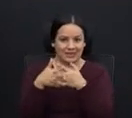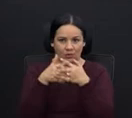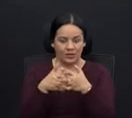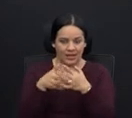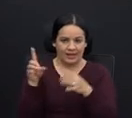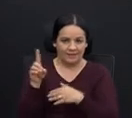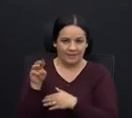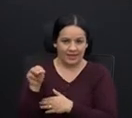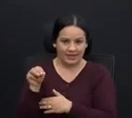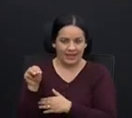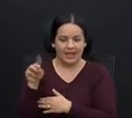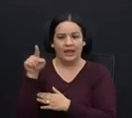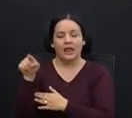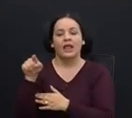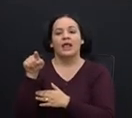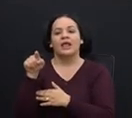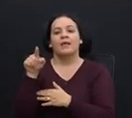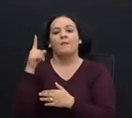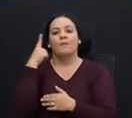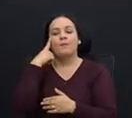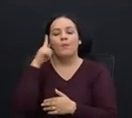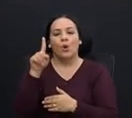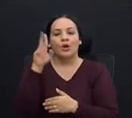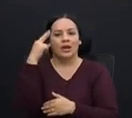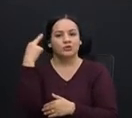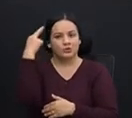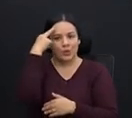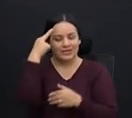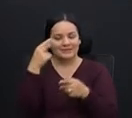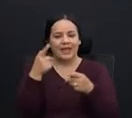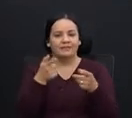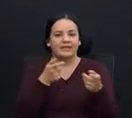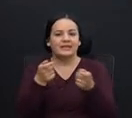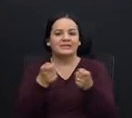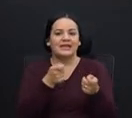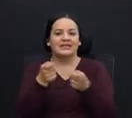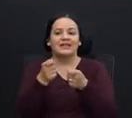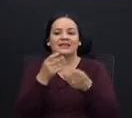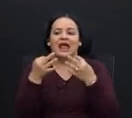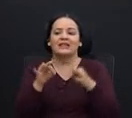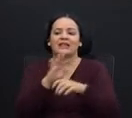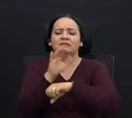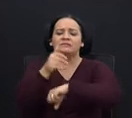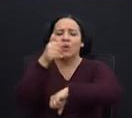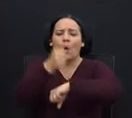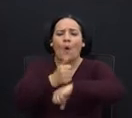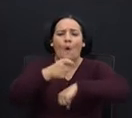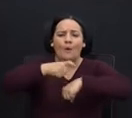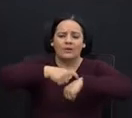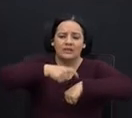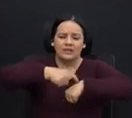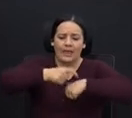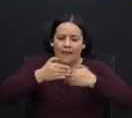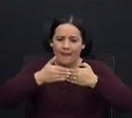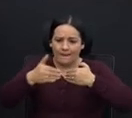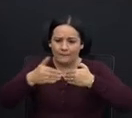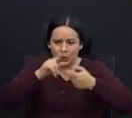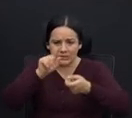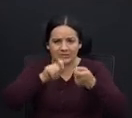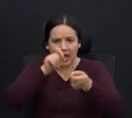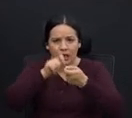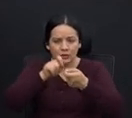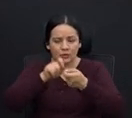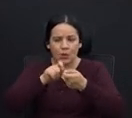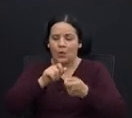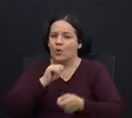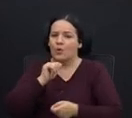de América por razones administrativas. Tratar de establecer un plazo exacto parece arbitrario, pero en la mayoría